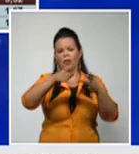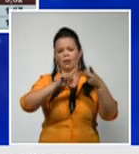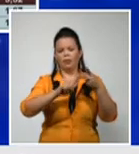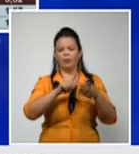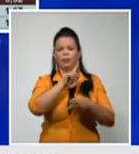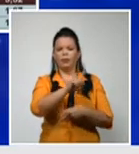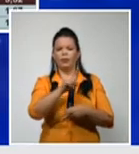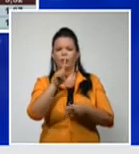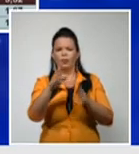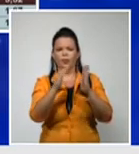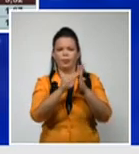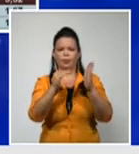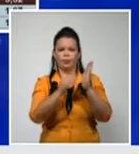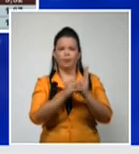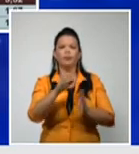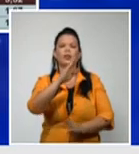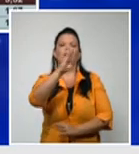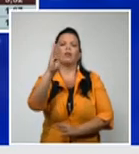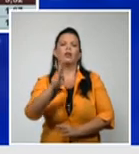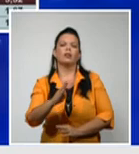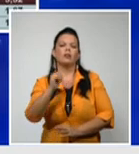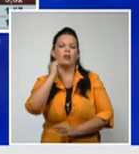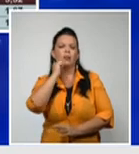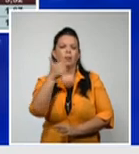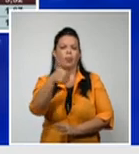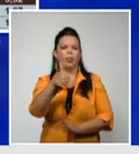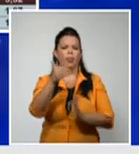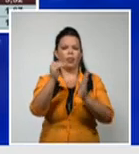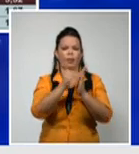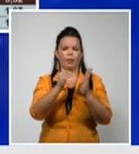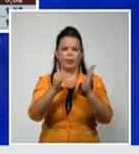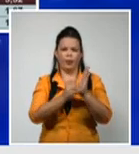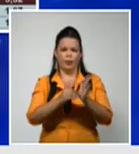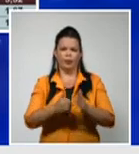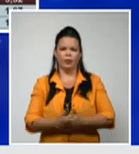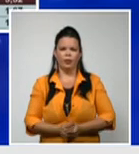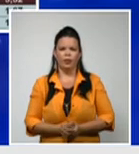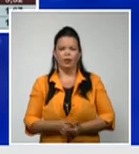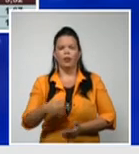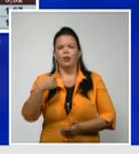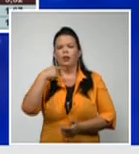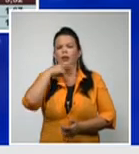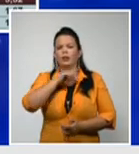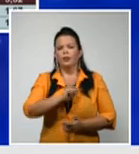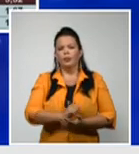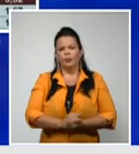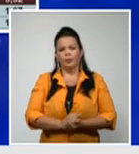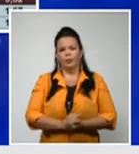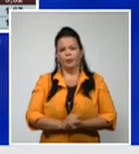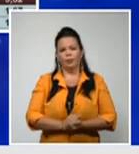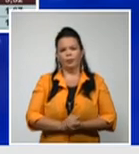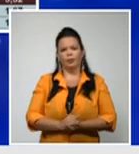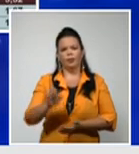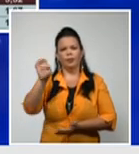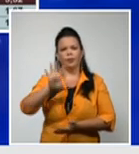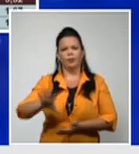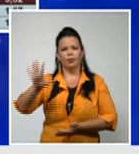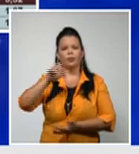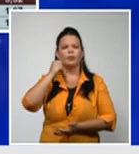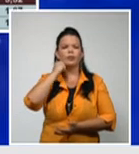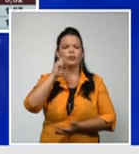millones, Brasil con más de 10 millones, Rusia y Reino Unido con más de 4